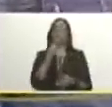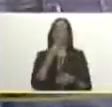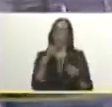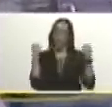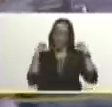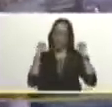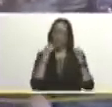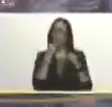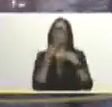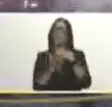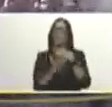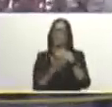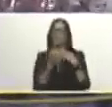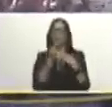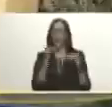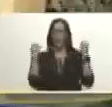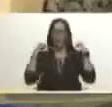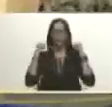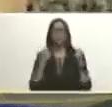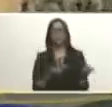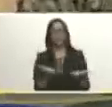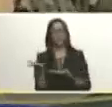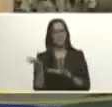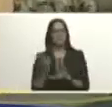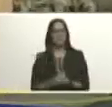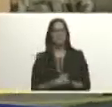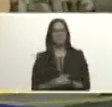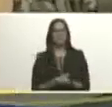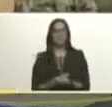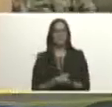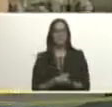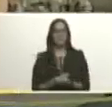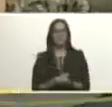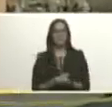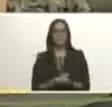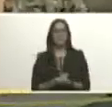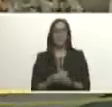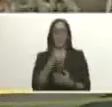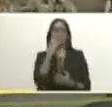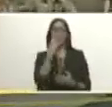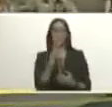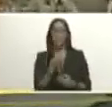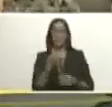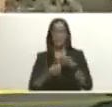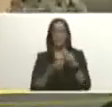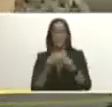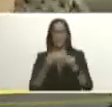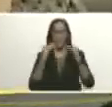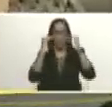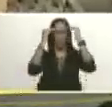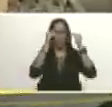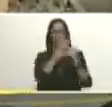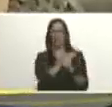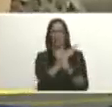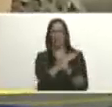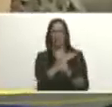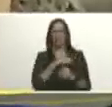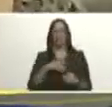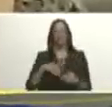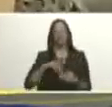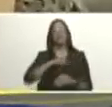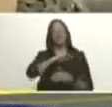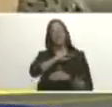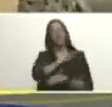técnica, buena preparación. Adelante, ve. Es el recorrido que realiza el comandante en jefe de la Fuerza Armada